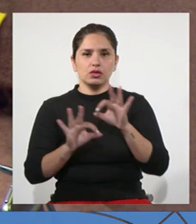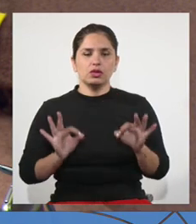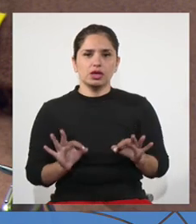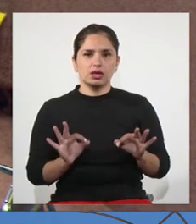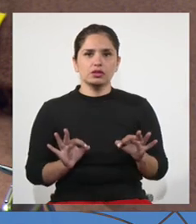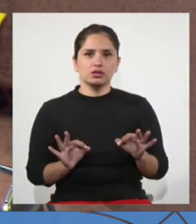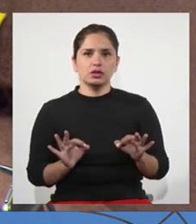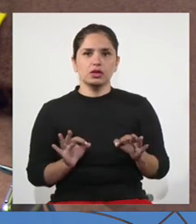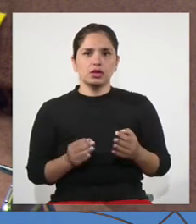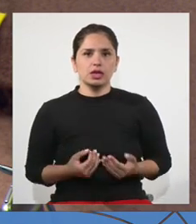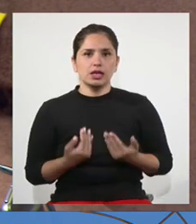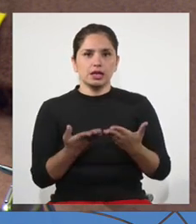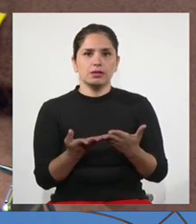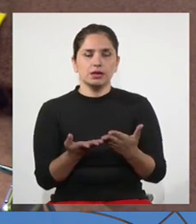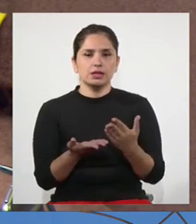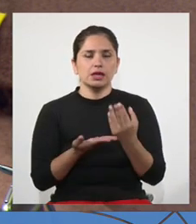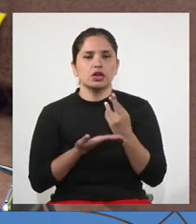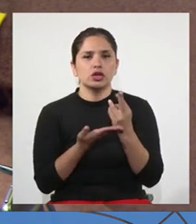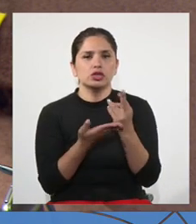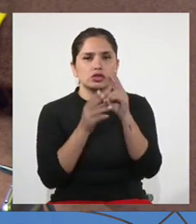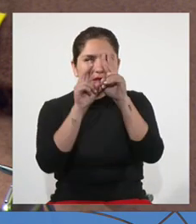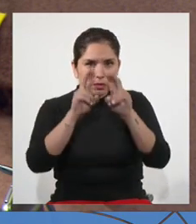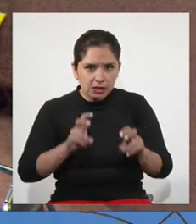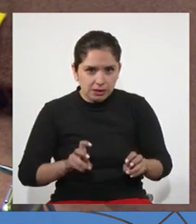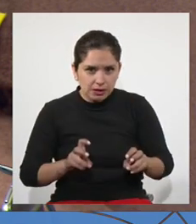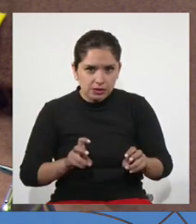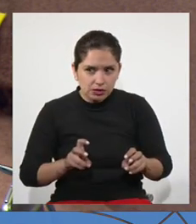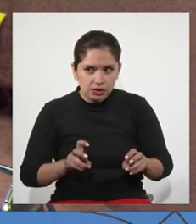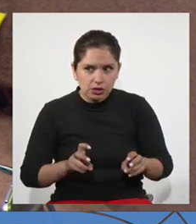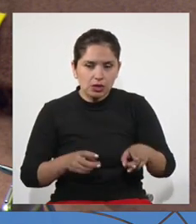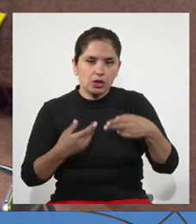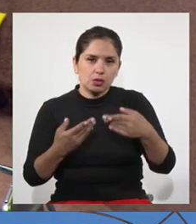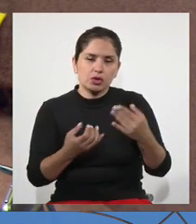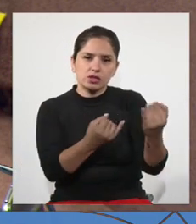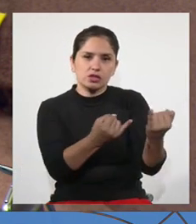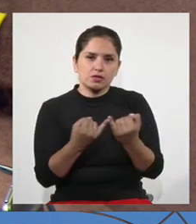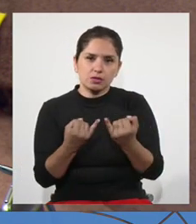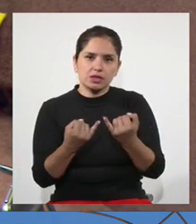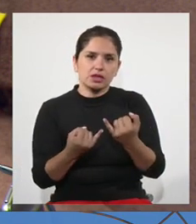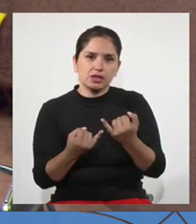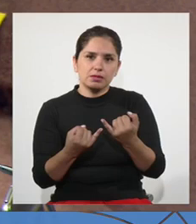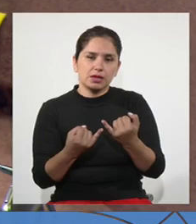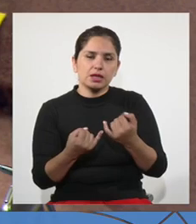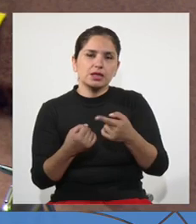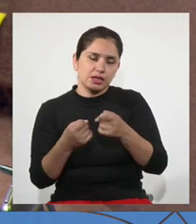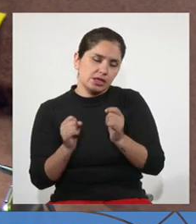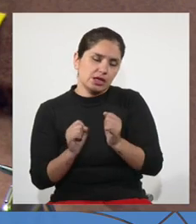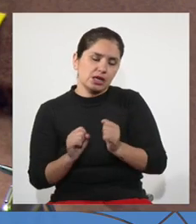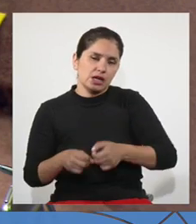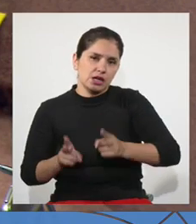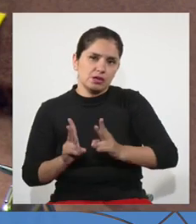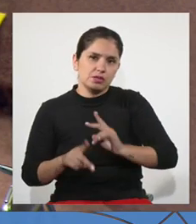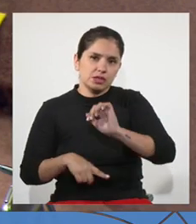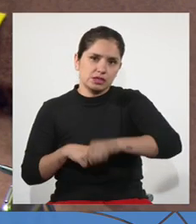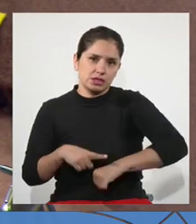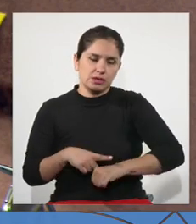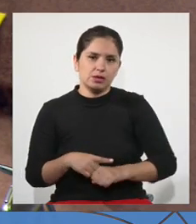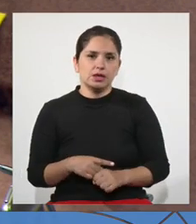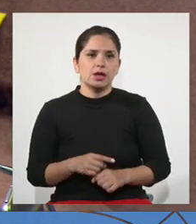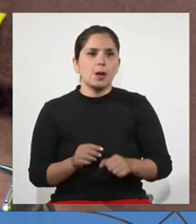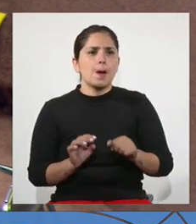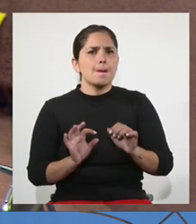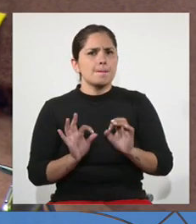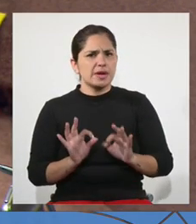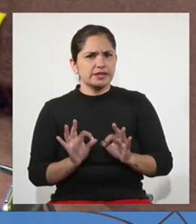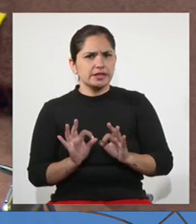iba a entregar los resultados de un estudio sobre ese, por eso creo que es informativa y era admisible, estudio sobre la pertinencia y viabilidad de